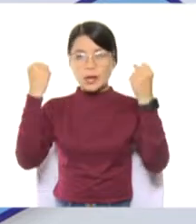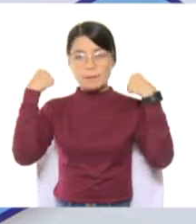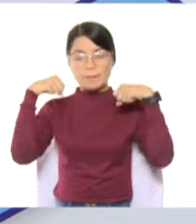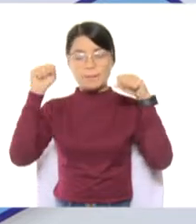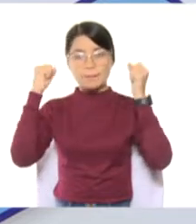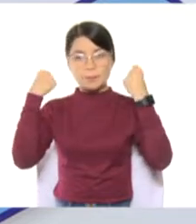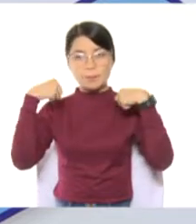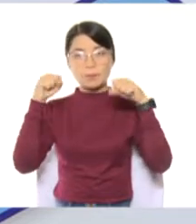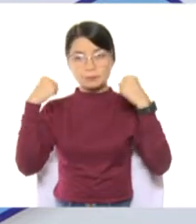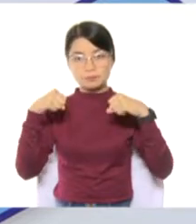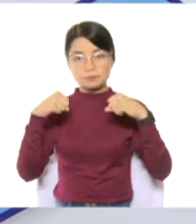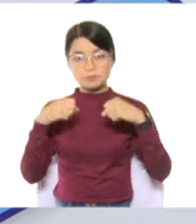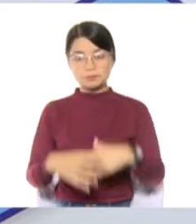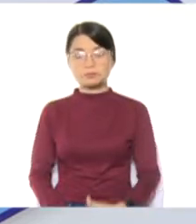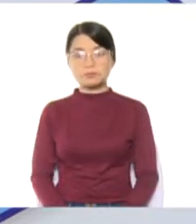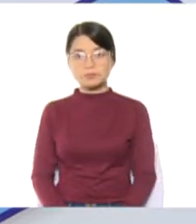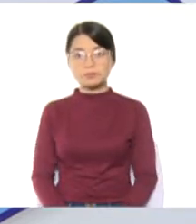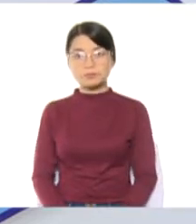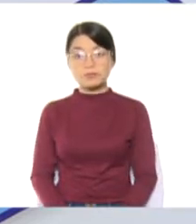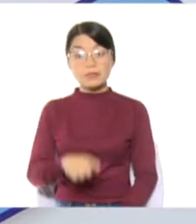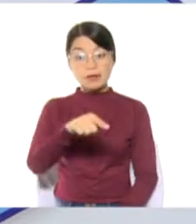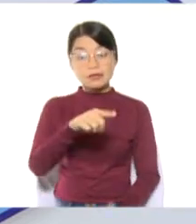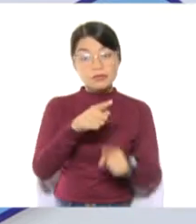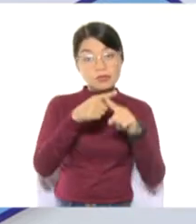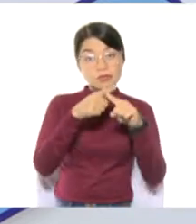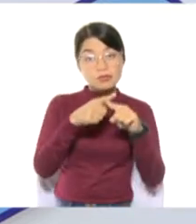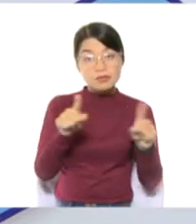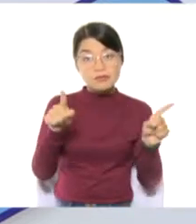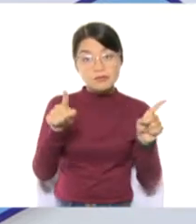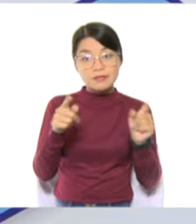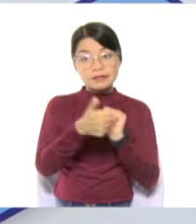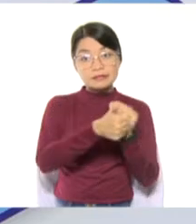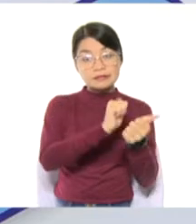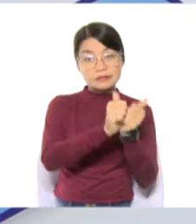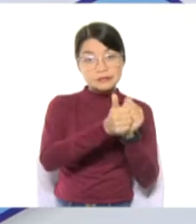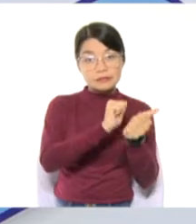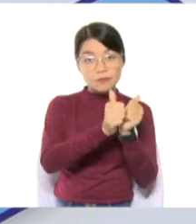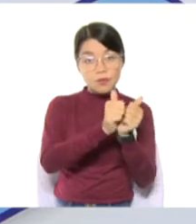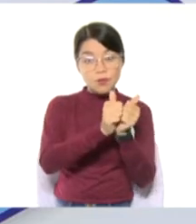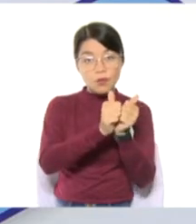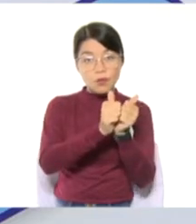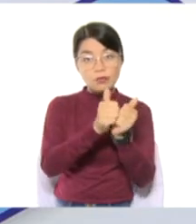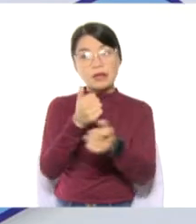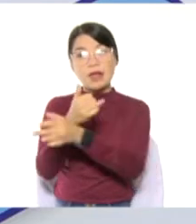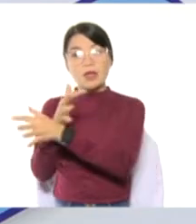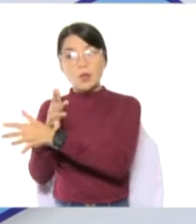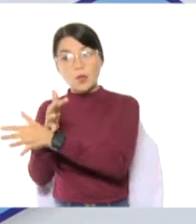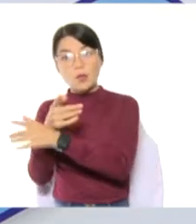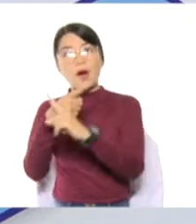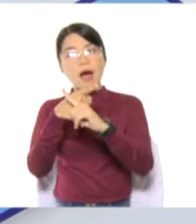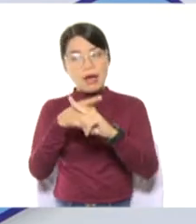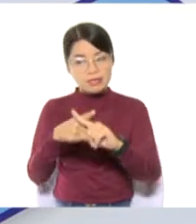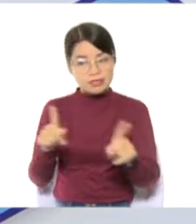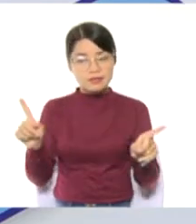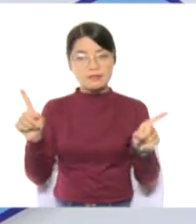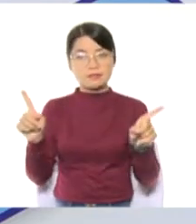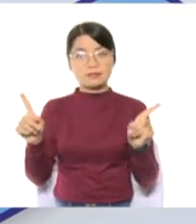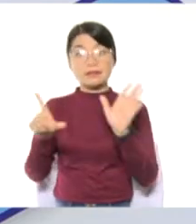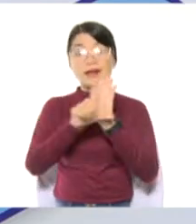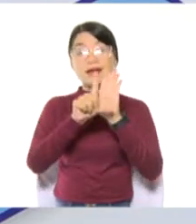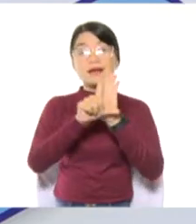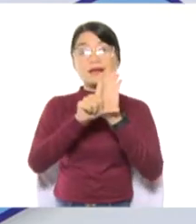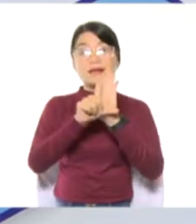Eso diferencia al deporte de un juego. Y si usted revisa la ley orgánica